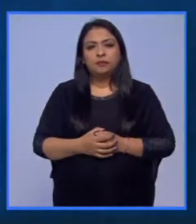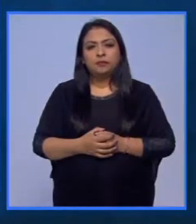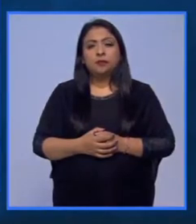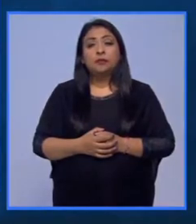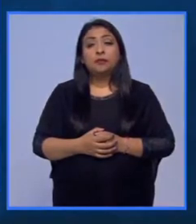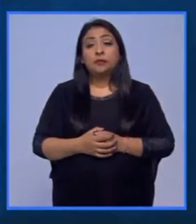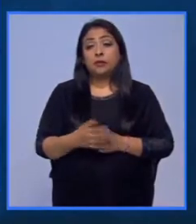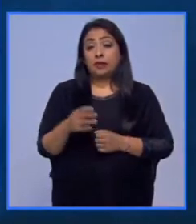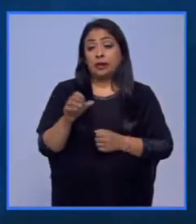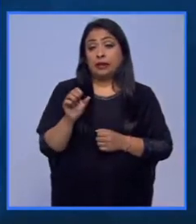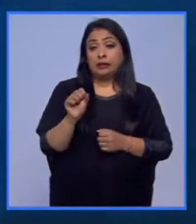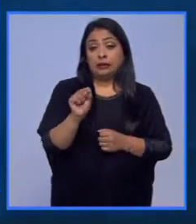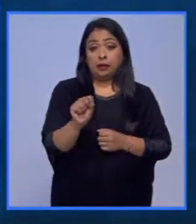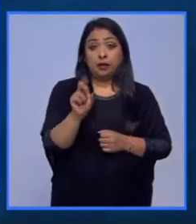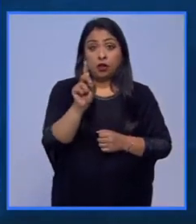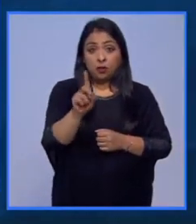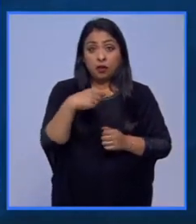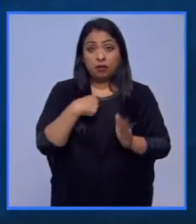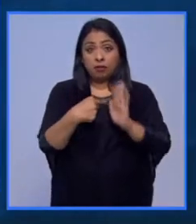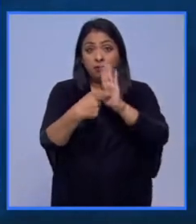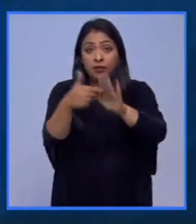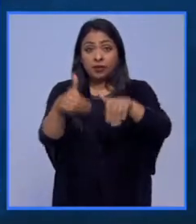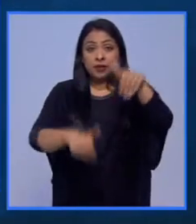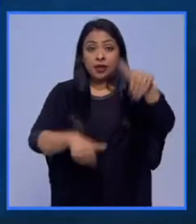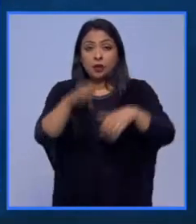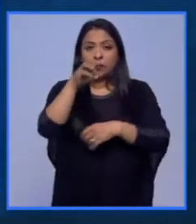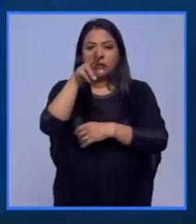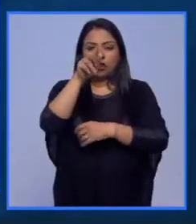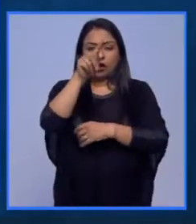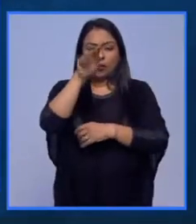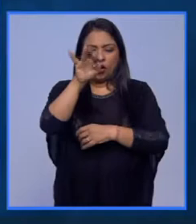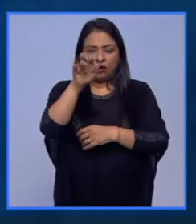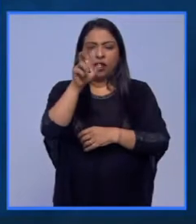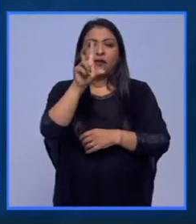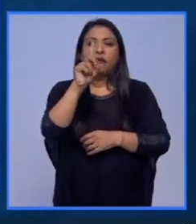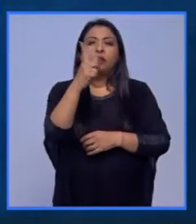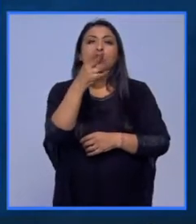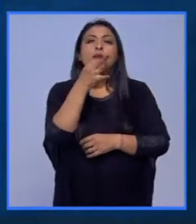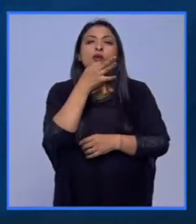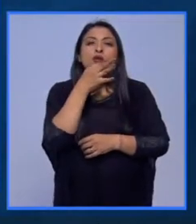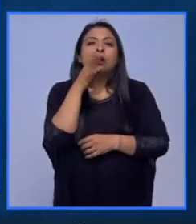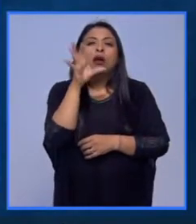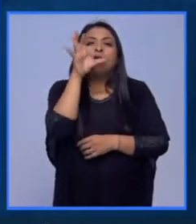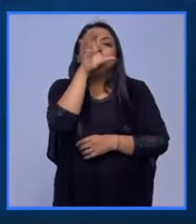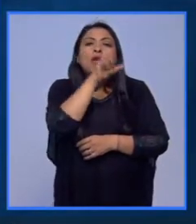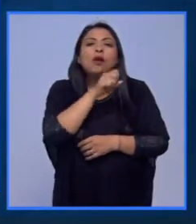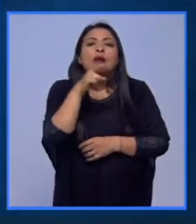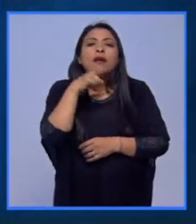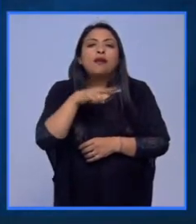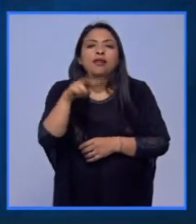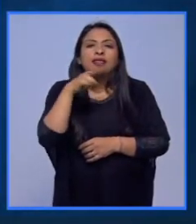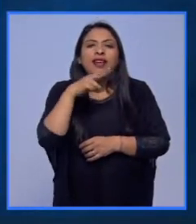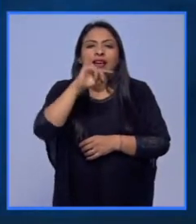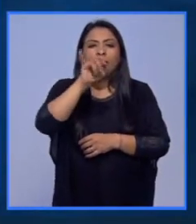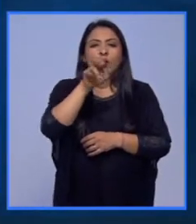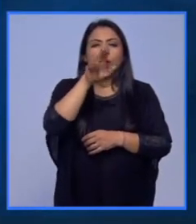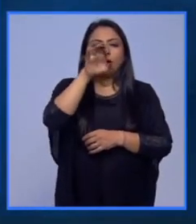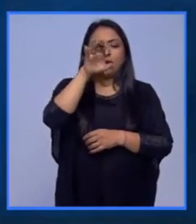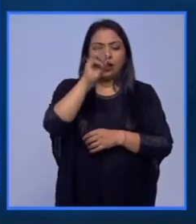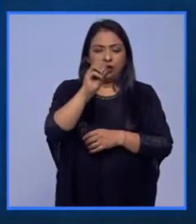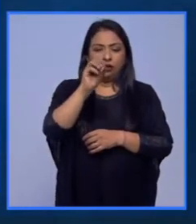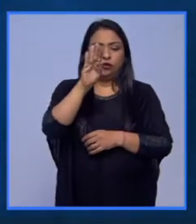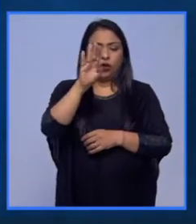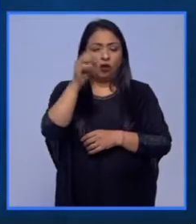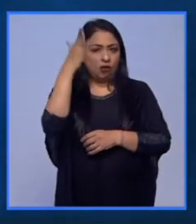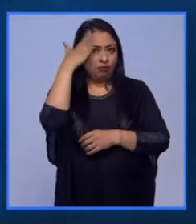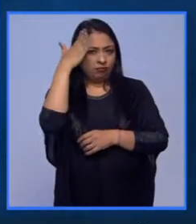Este fin de semana se presenta en el Teatro Metropolitan 31 Minutos, Calurosa Navidad, Juan Carlos Bodoque, el titular de la sección La Nota